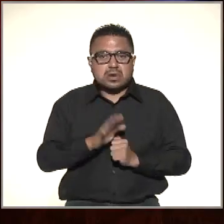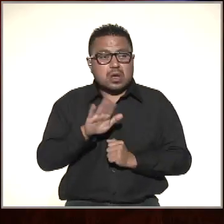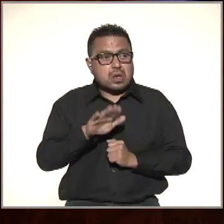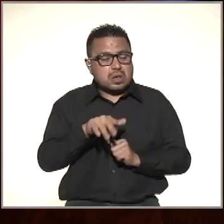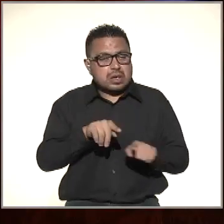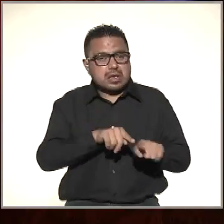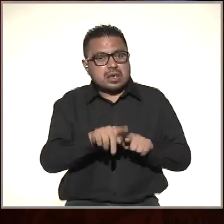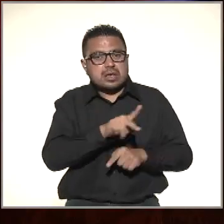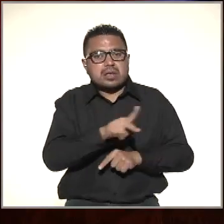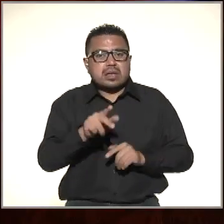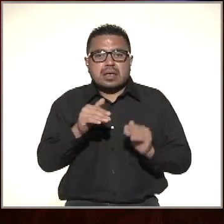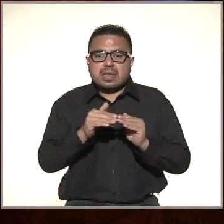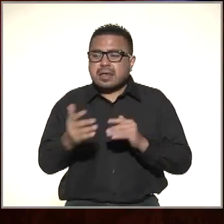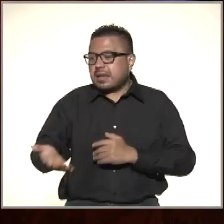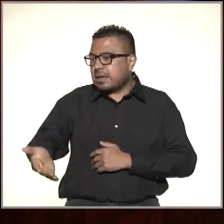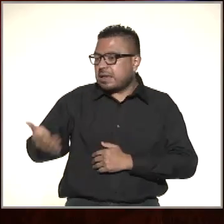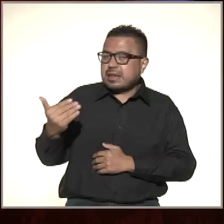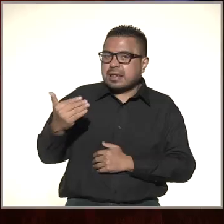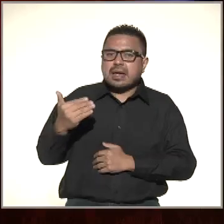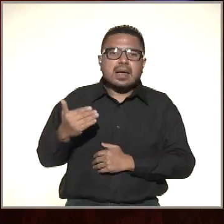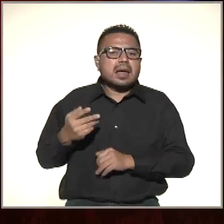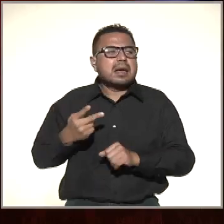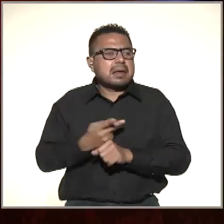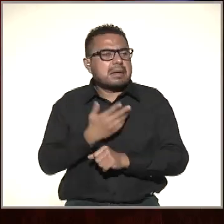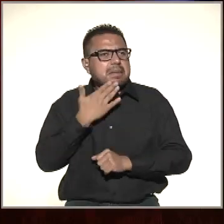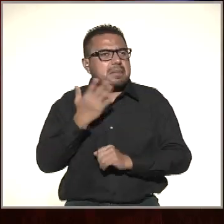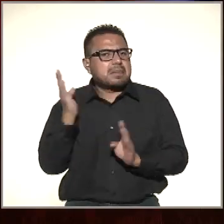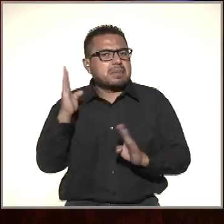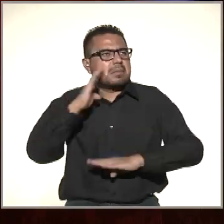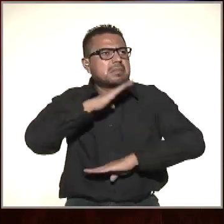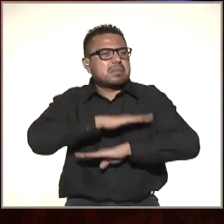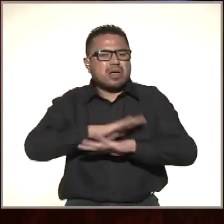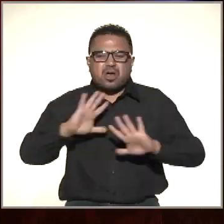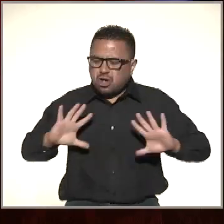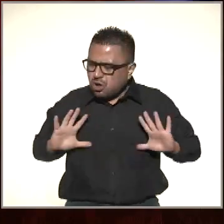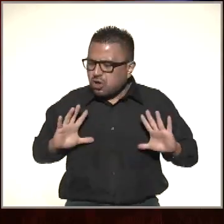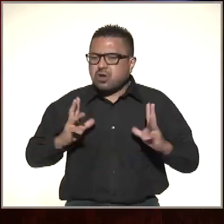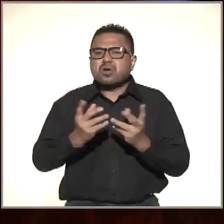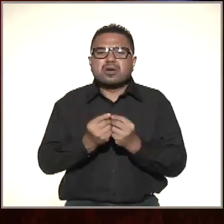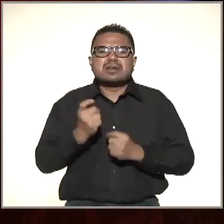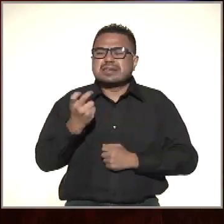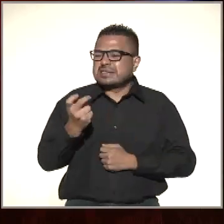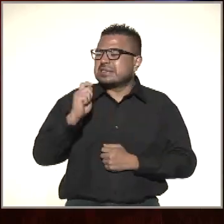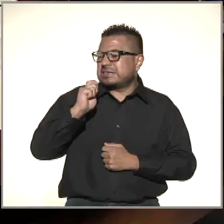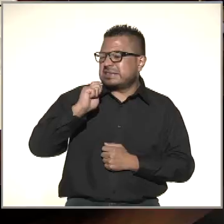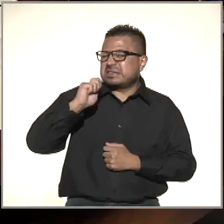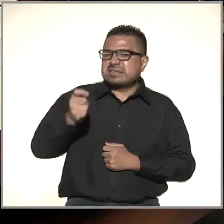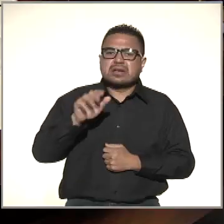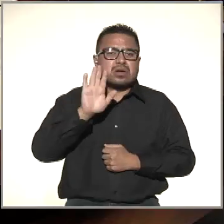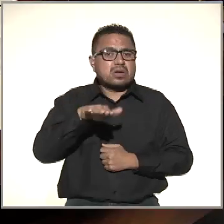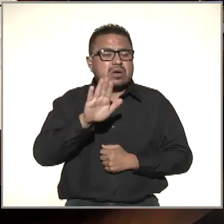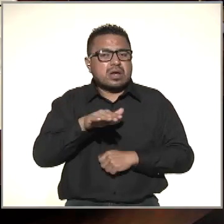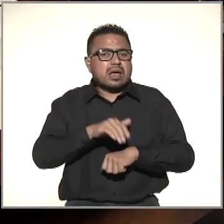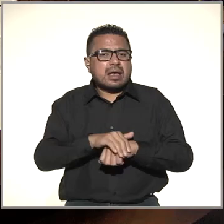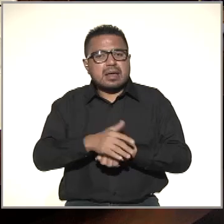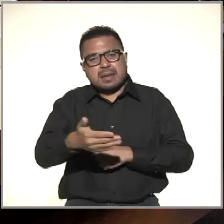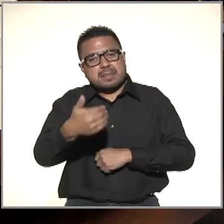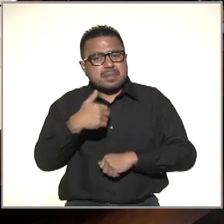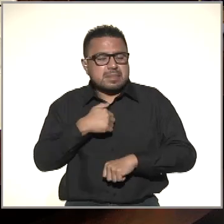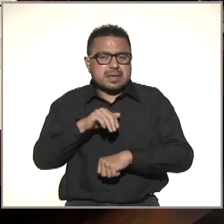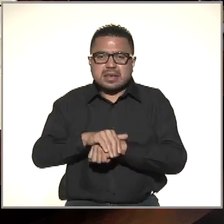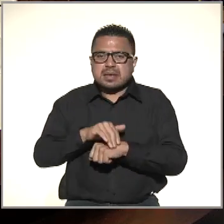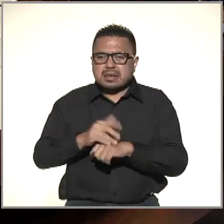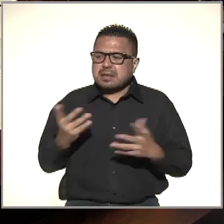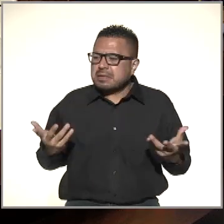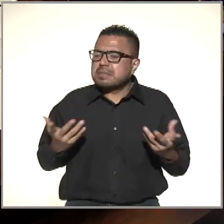carnales, cáiganle a mi chante a pasar un buen rato en bola. Eso significa, oigan amigos, vengan a mi casa y pasemos